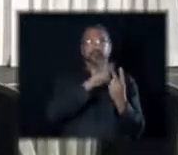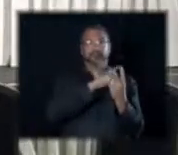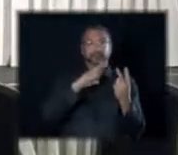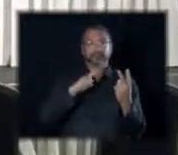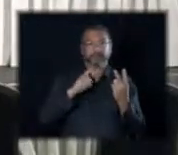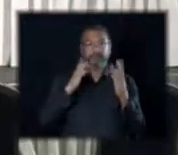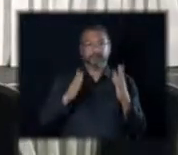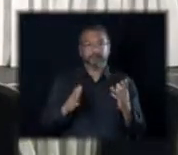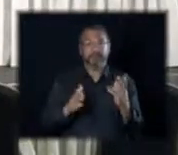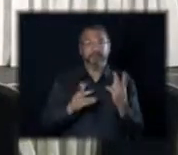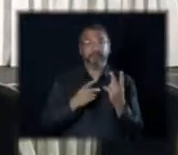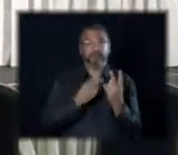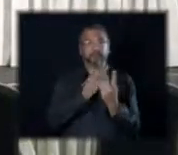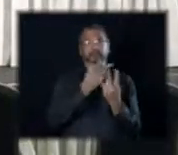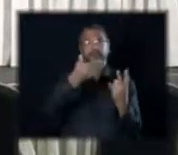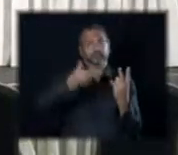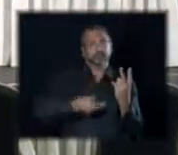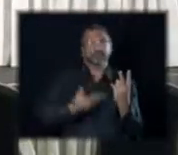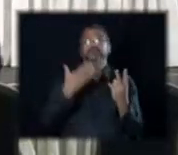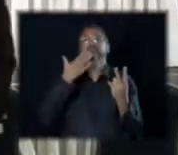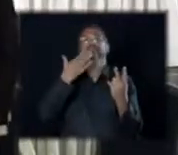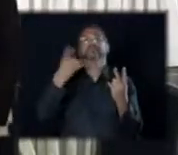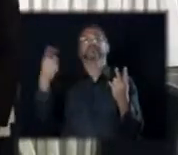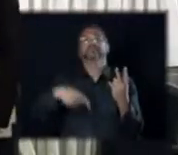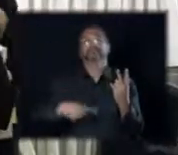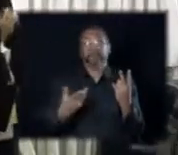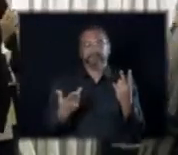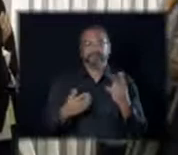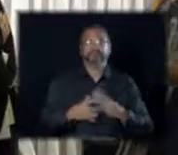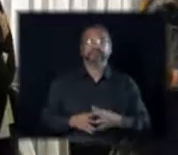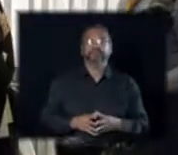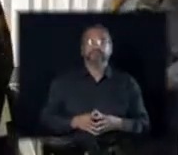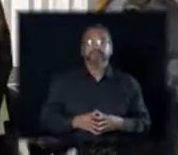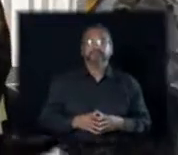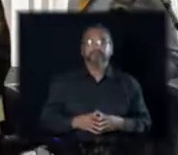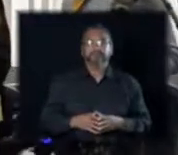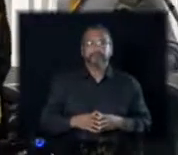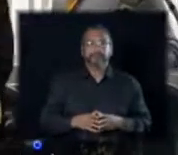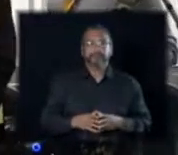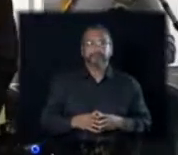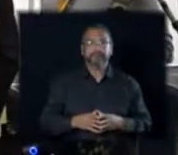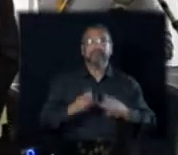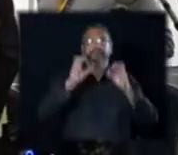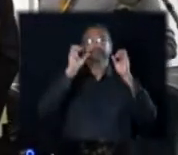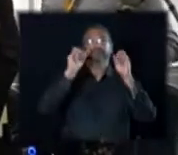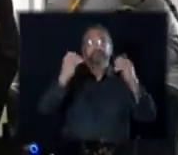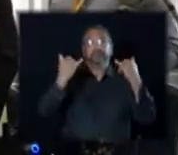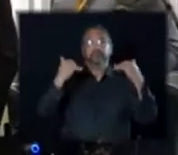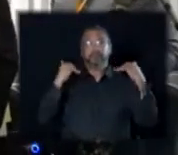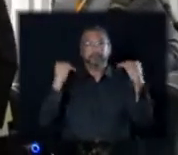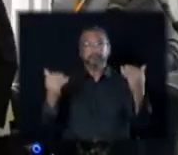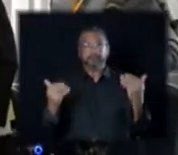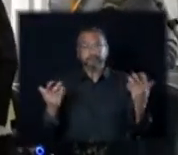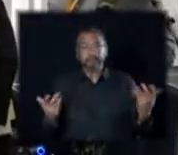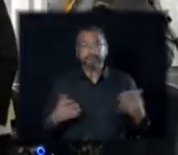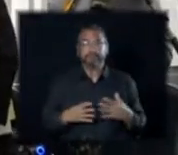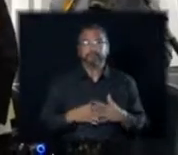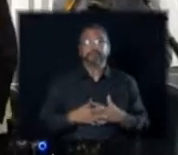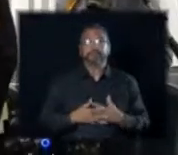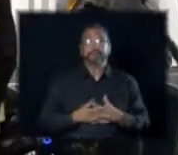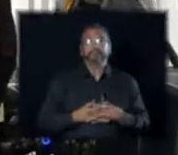de la legislatura de Puerto Rico que están con nosotros. Bienvenidos, gracias por estar aquí con nosotros. Ahora vamos